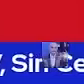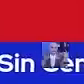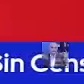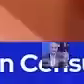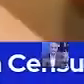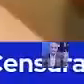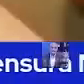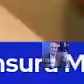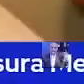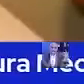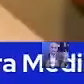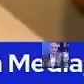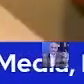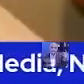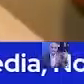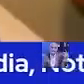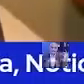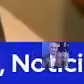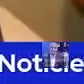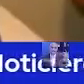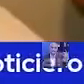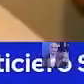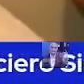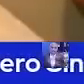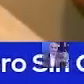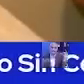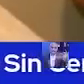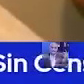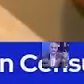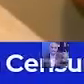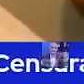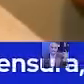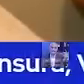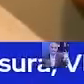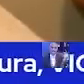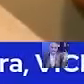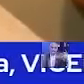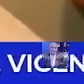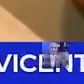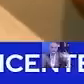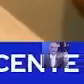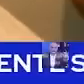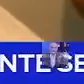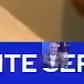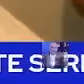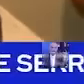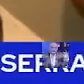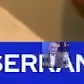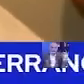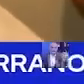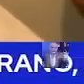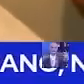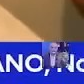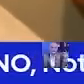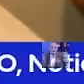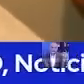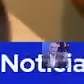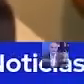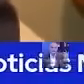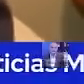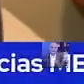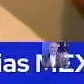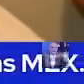sacado esta nota de dónde aterrizará Biden, pues nosotros tenemos reservas, compartimos la información, pero